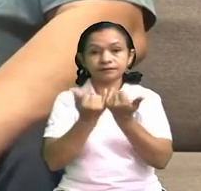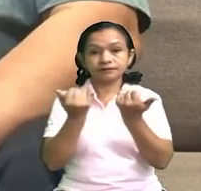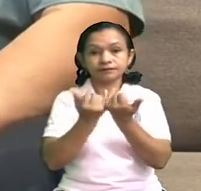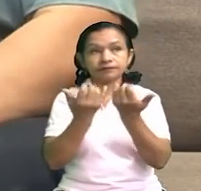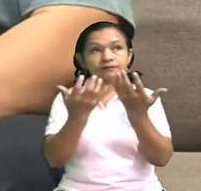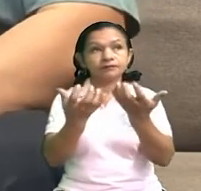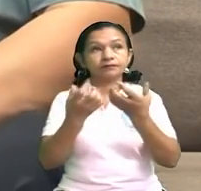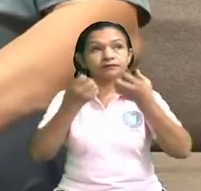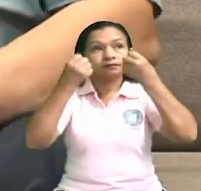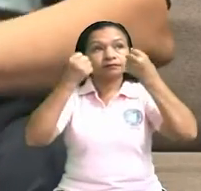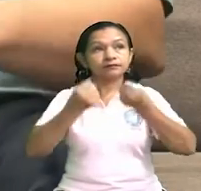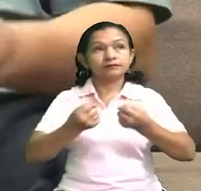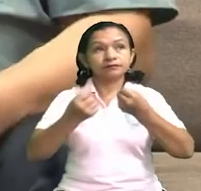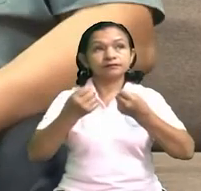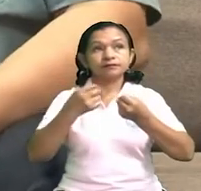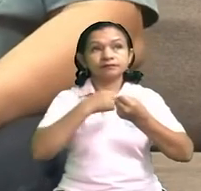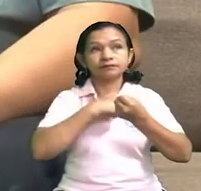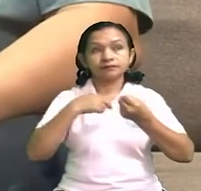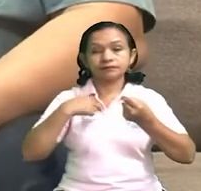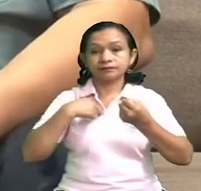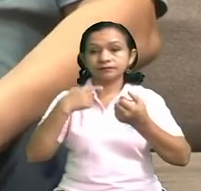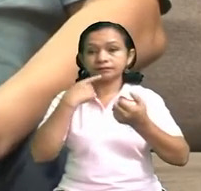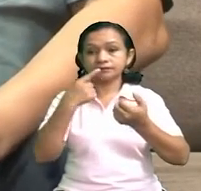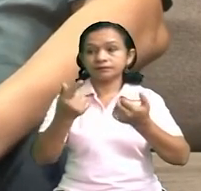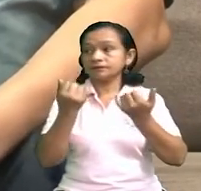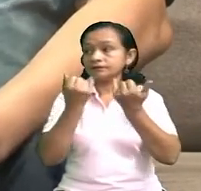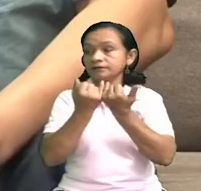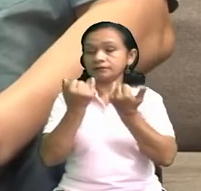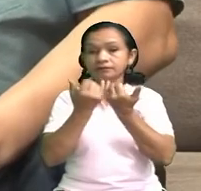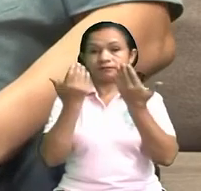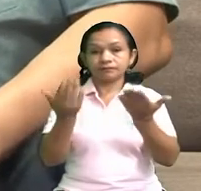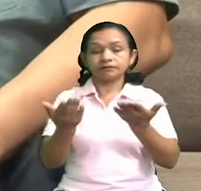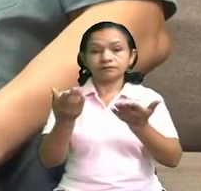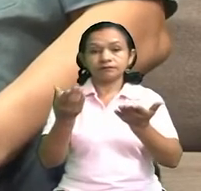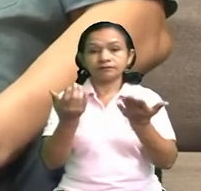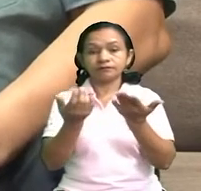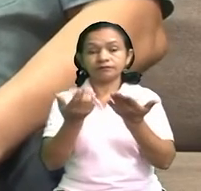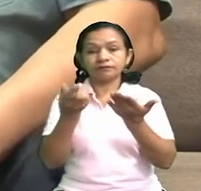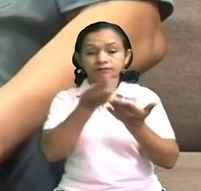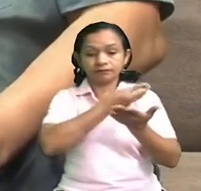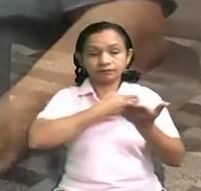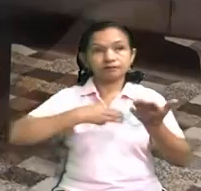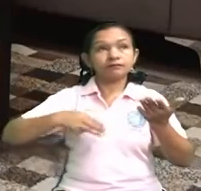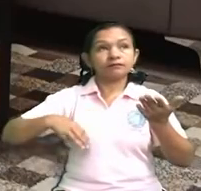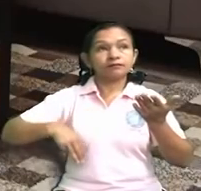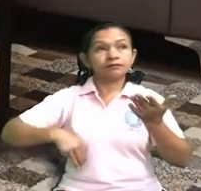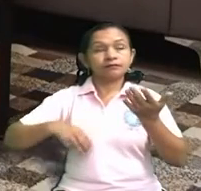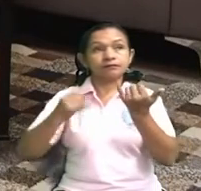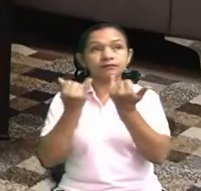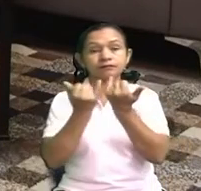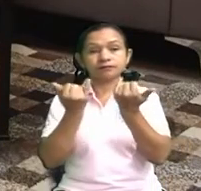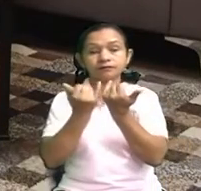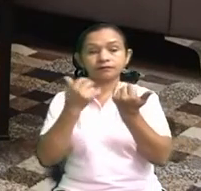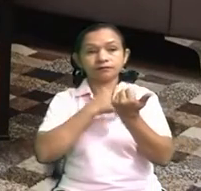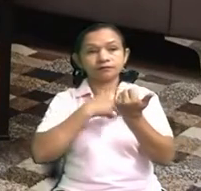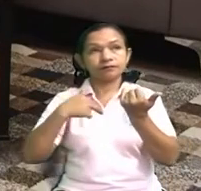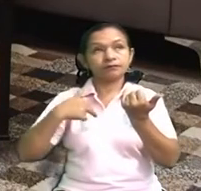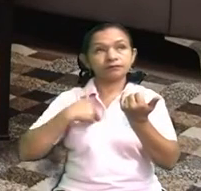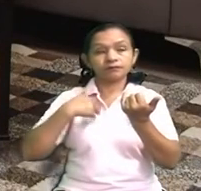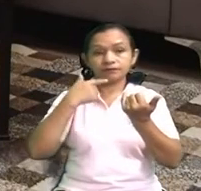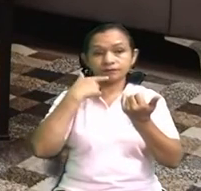y hombres, pues, estructuraron el Ministerio del Interior y hoy conocido como Ministerio